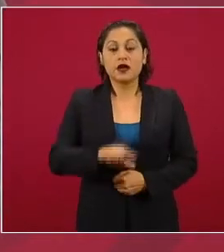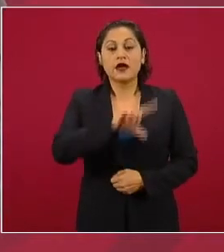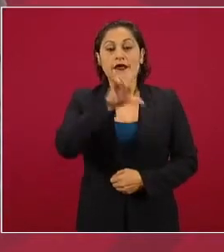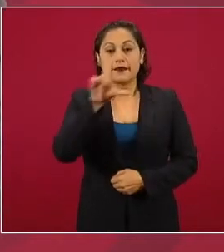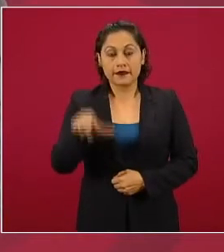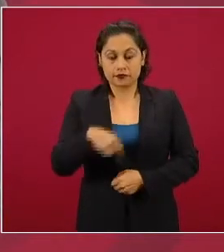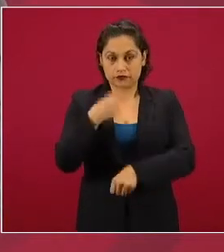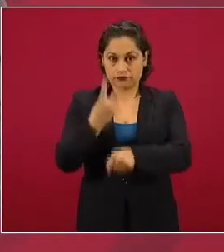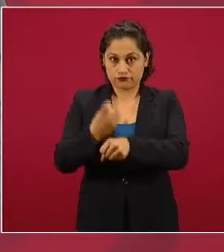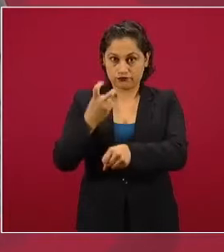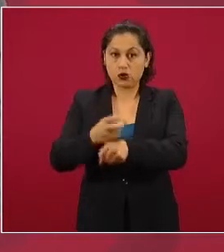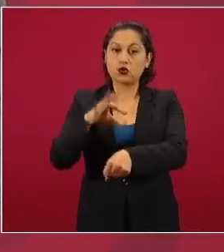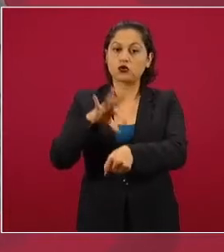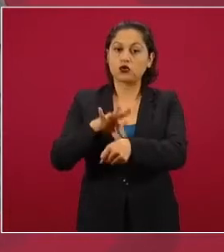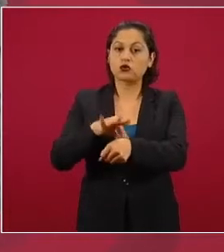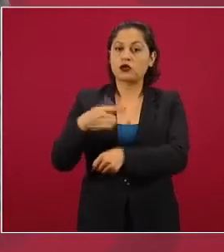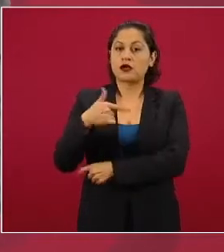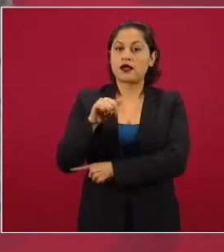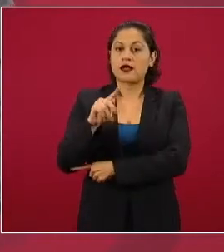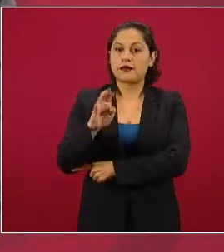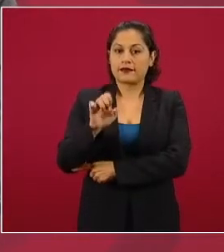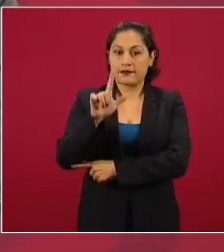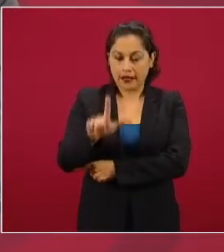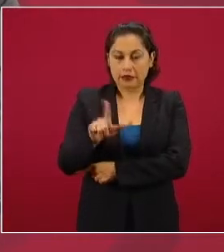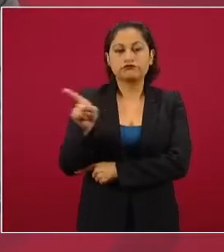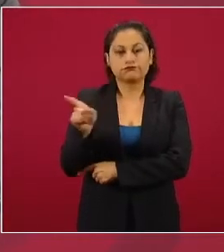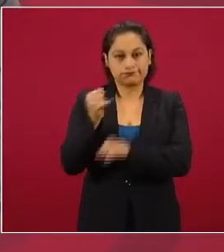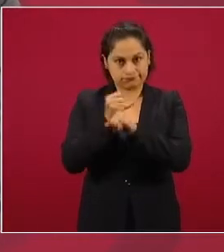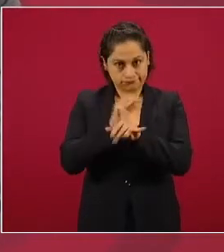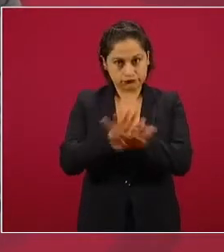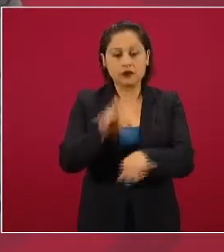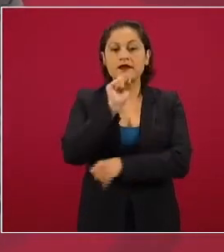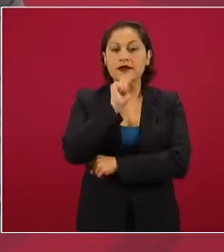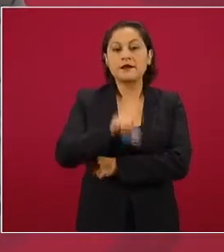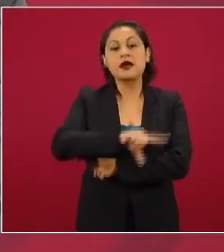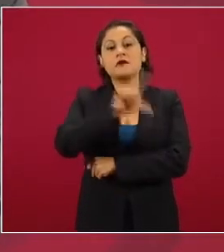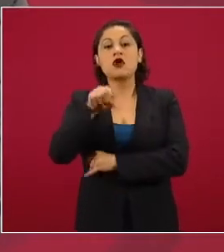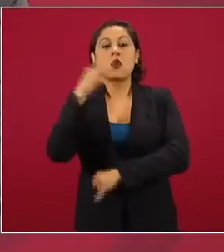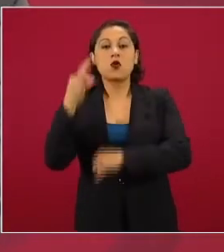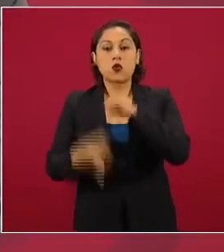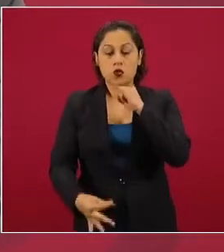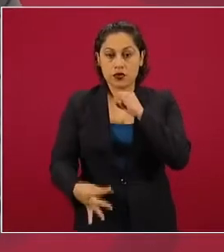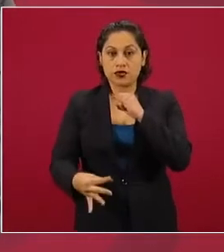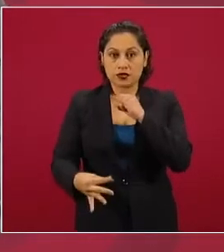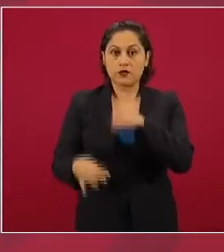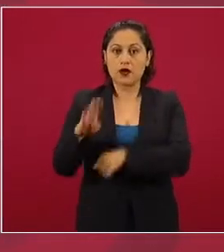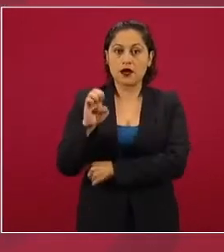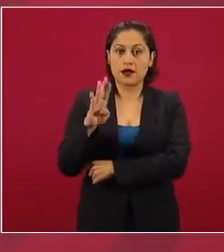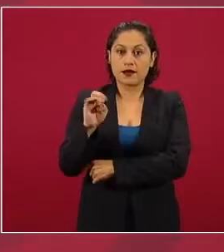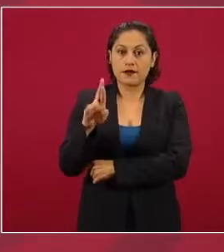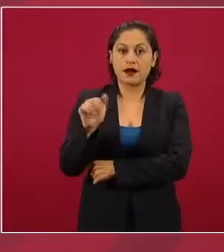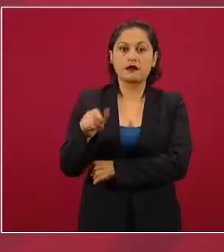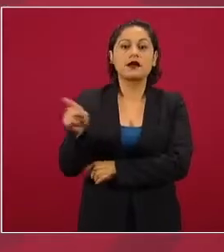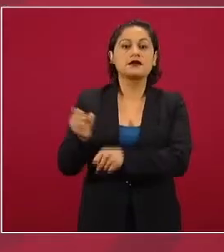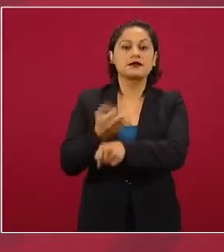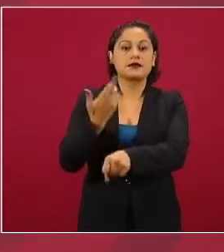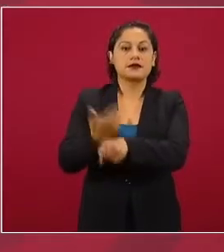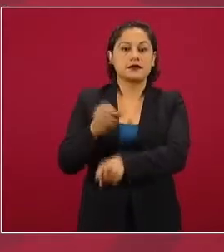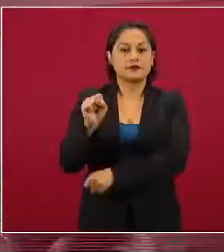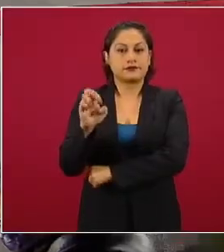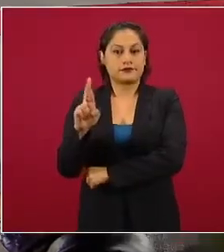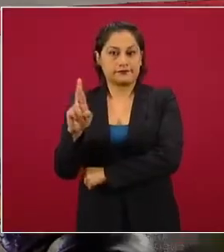Hugo López-Gatell va a informar y también Marcelo Ebrard, secretario de Relaciones Exteriores. Adelante,